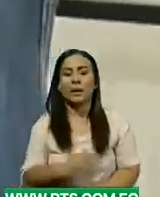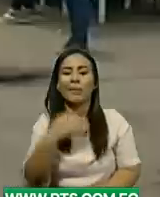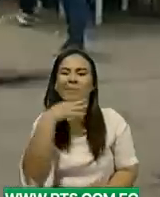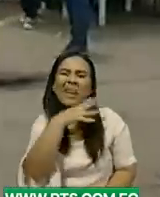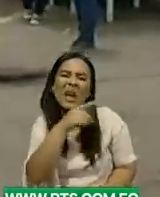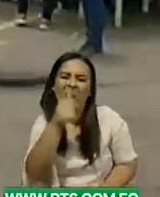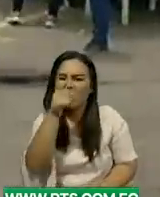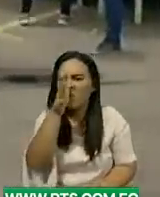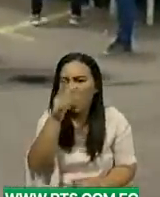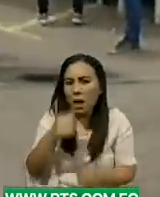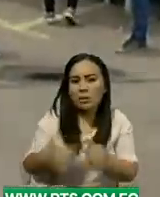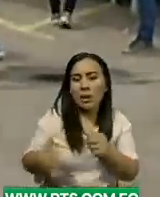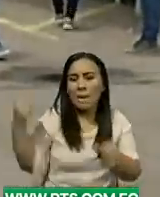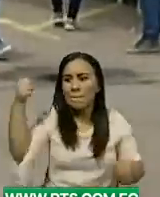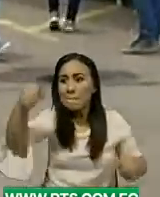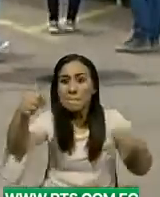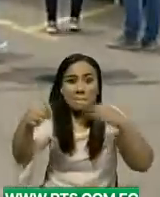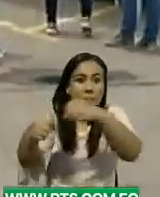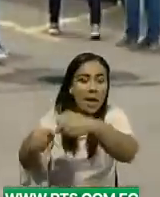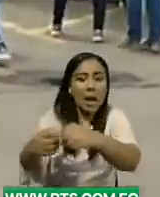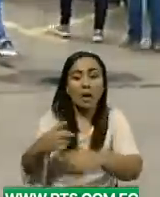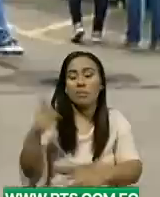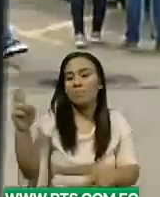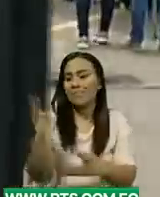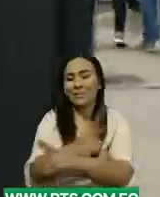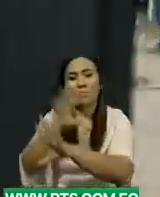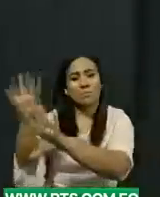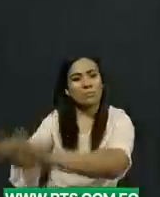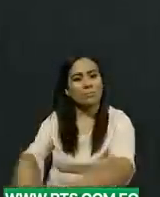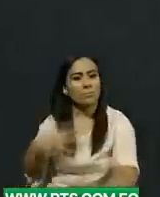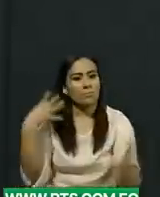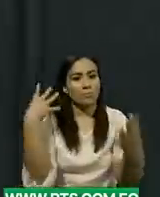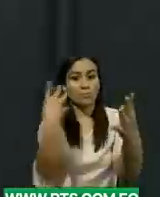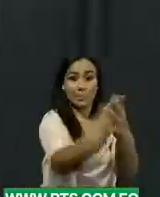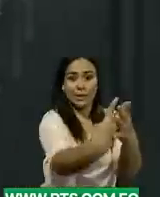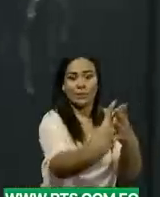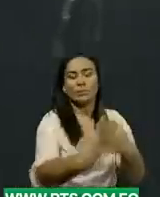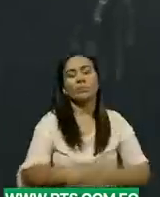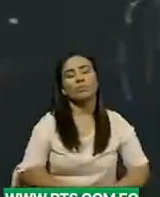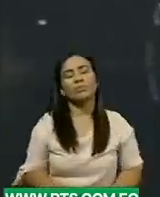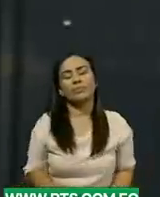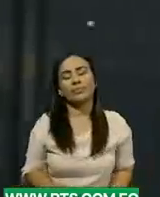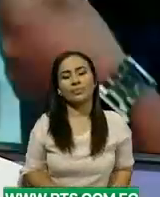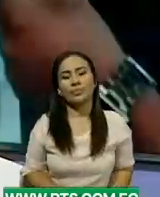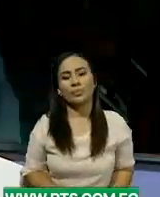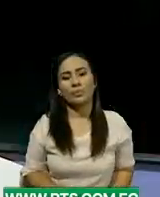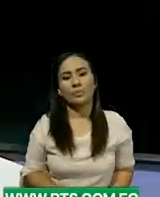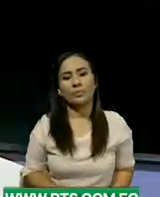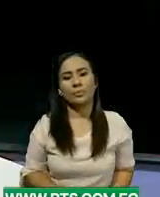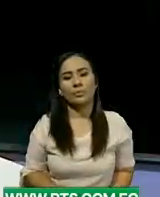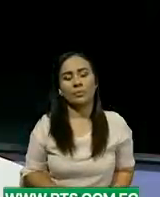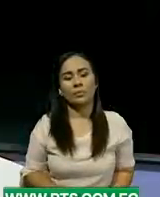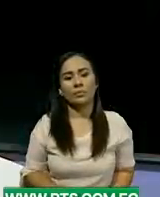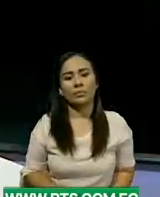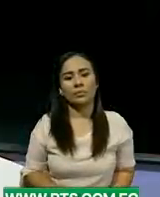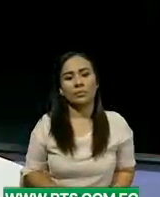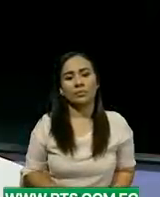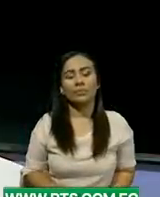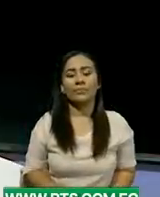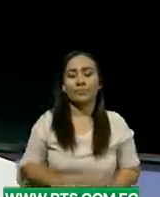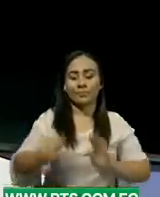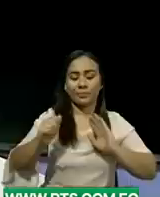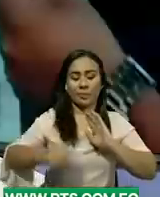o riñas, si esto es contravencional o si es delito. Informó Charlie Pisa. El